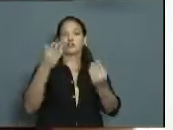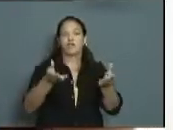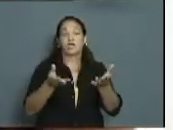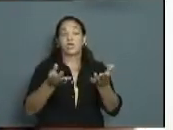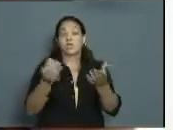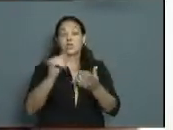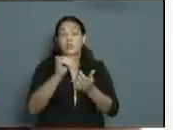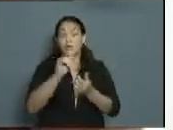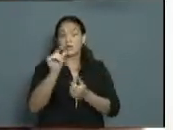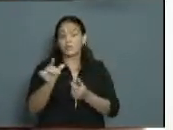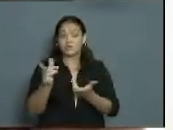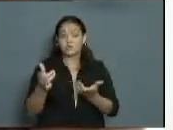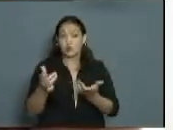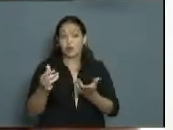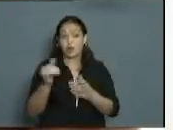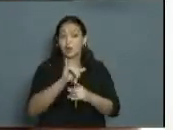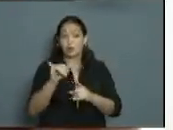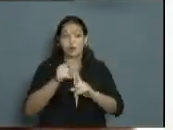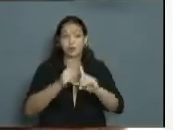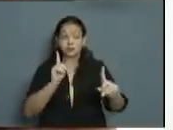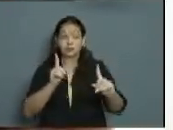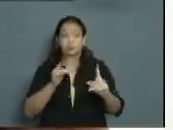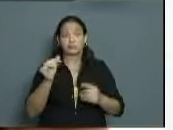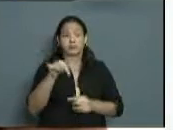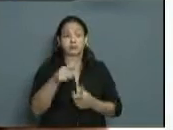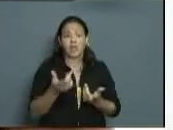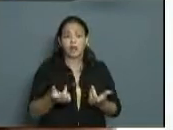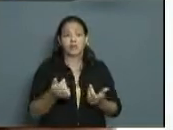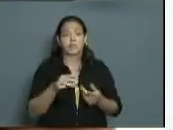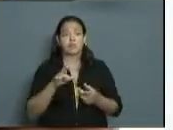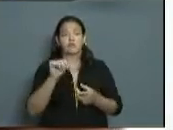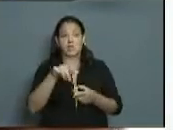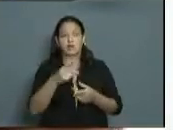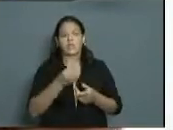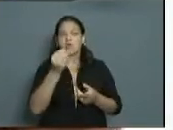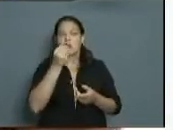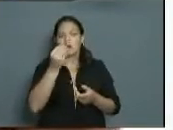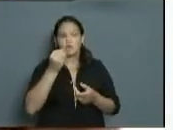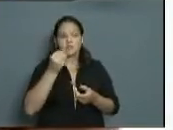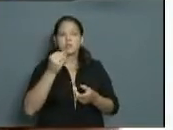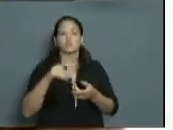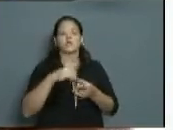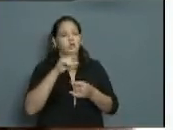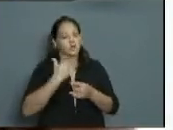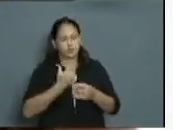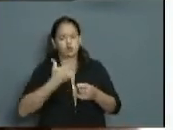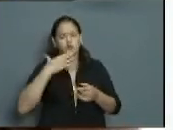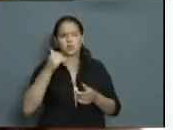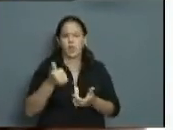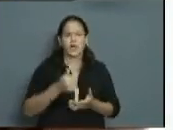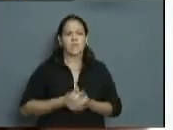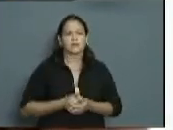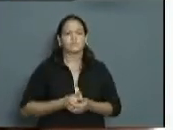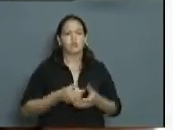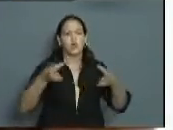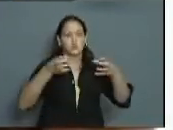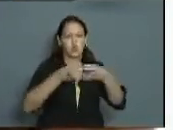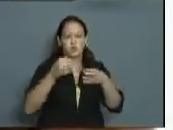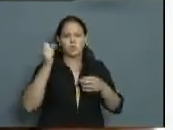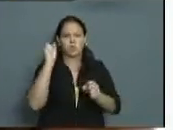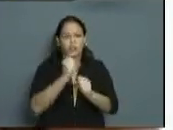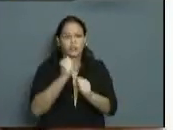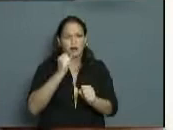aunque aquí ustedes pueden hacer una entrevista desde esta parte de acá, que aquí la alimentación es muy buena. Aquí tengo un equipo de trabajo muy bueno,